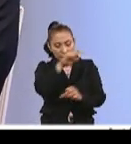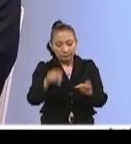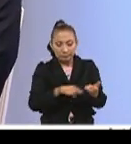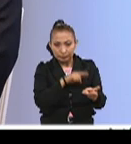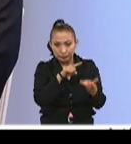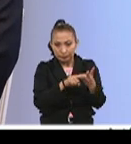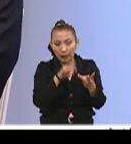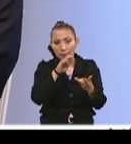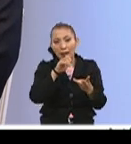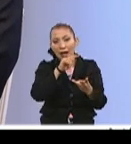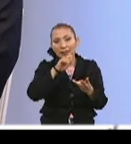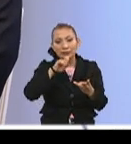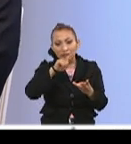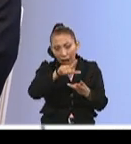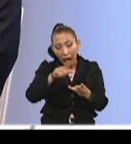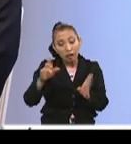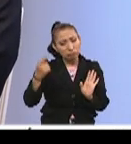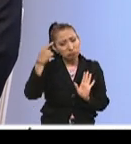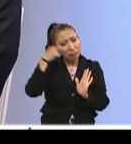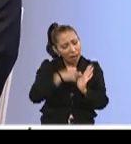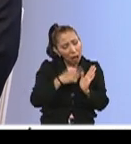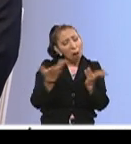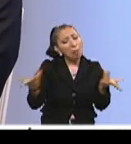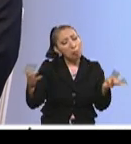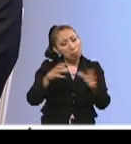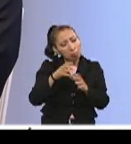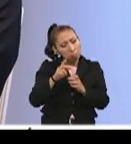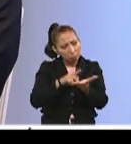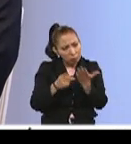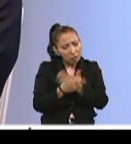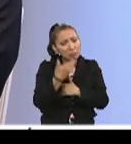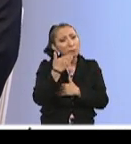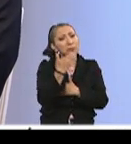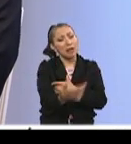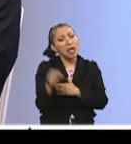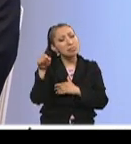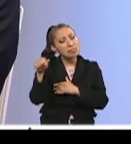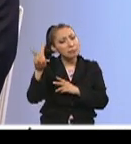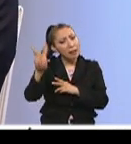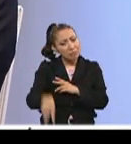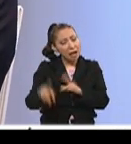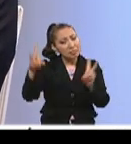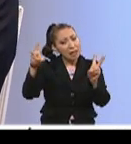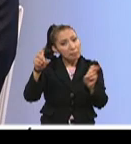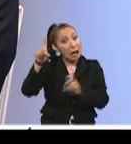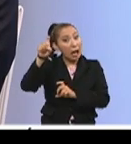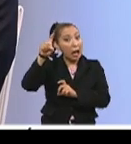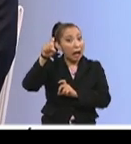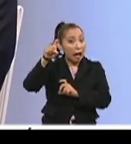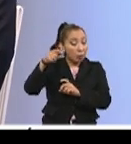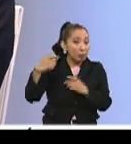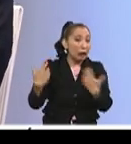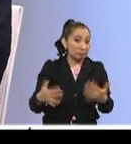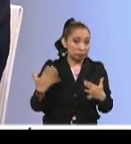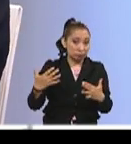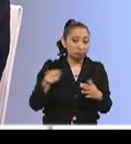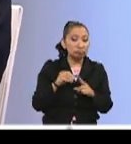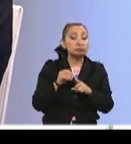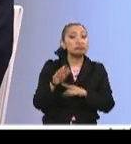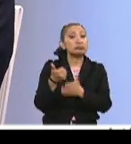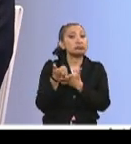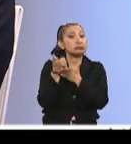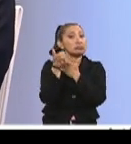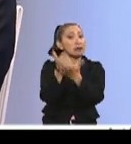tercero, Batial, creo que es un gran proyecto, creo que definitivamente el tema del agua es de un